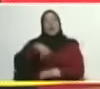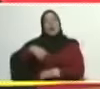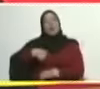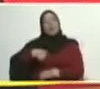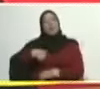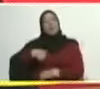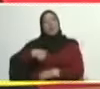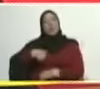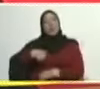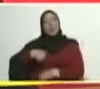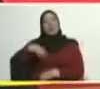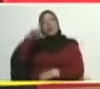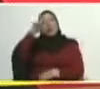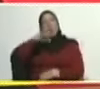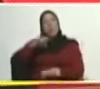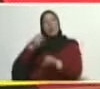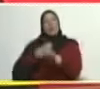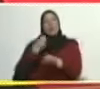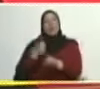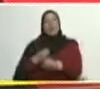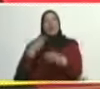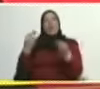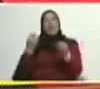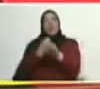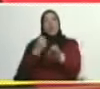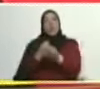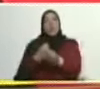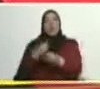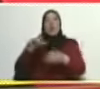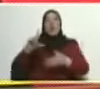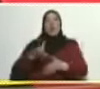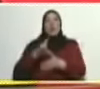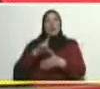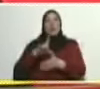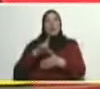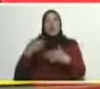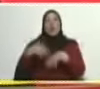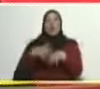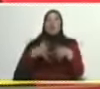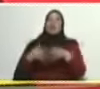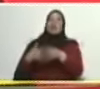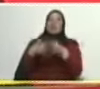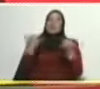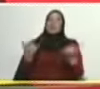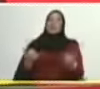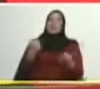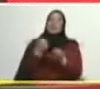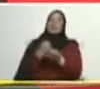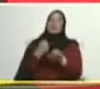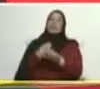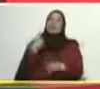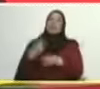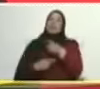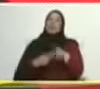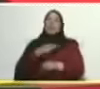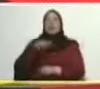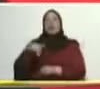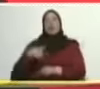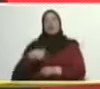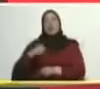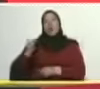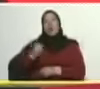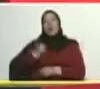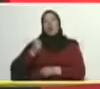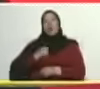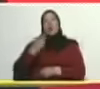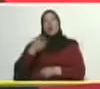México, que nos ha aislado a muchas y a muchos latinoamericanos, entre ellos yo mismo. La violencia no